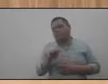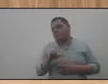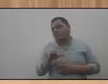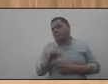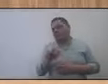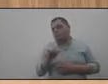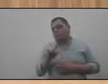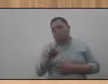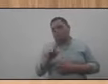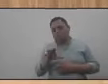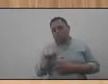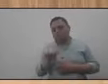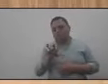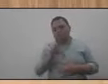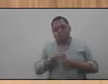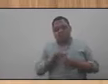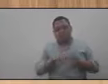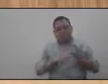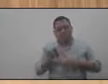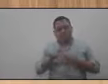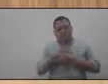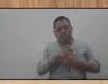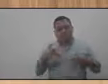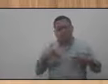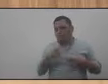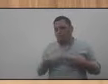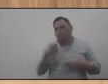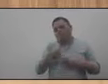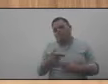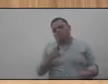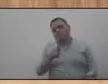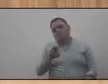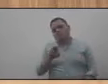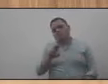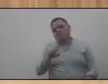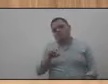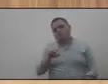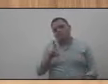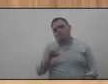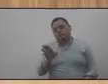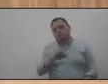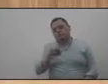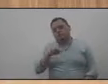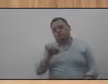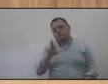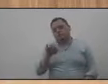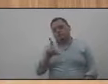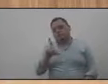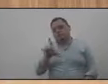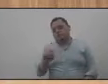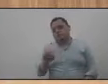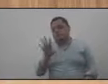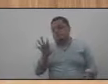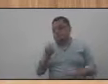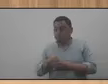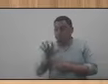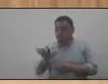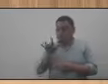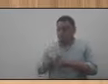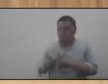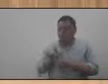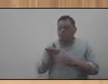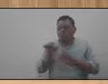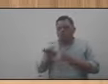Orduz, secretaria de Salud, a los señores Fernando Giraldo, doña Luz Estela, gracias. Representantes de la